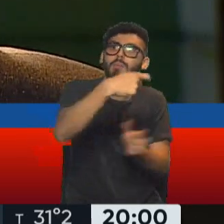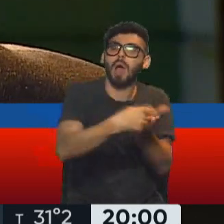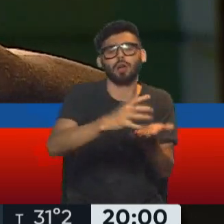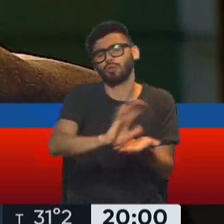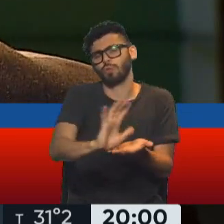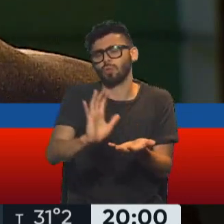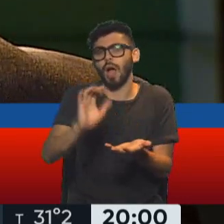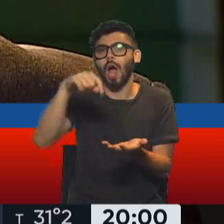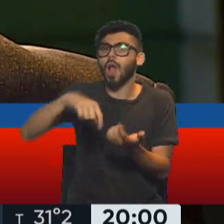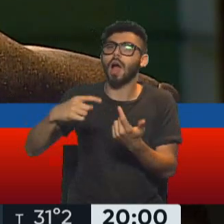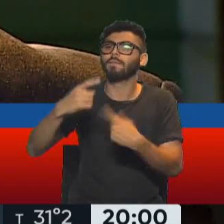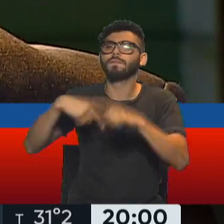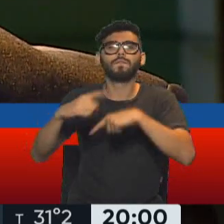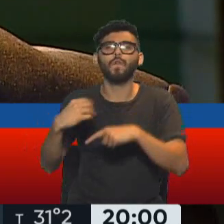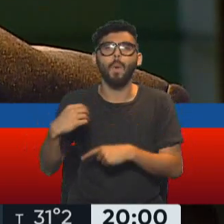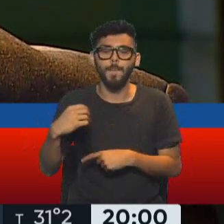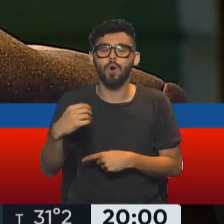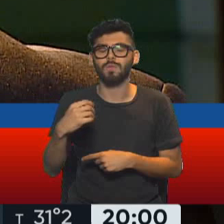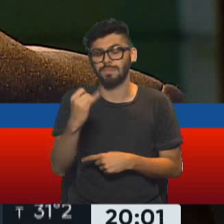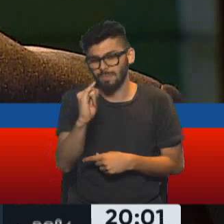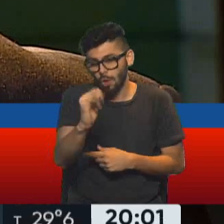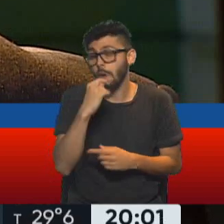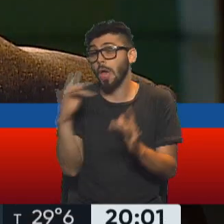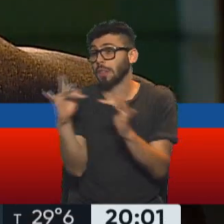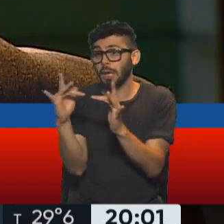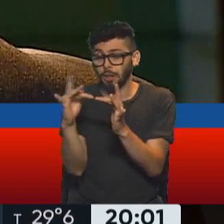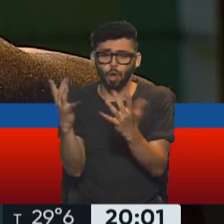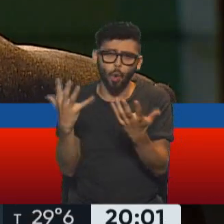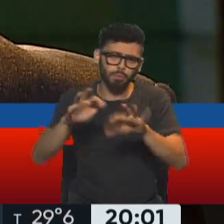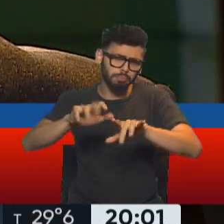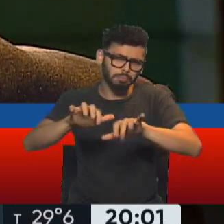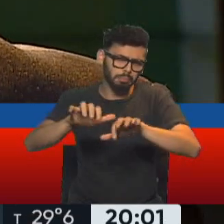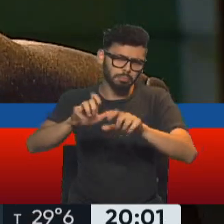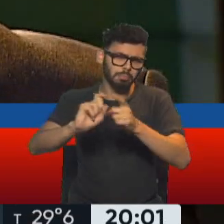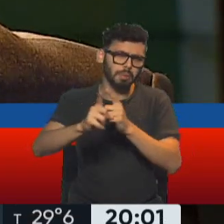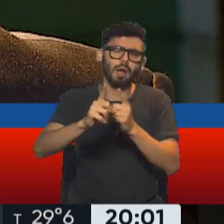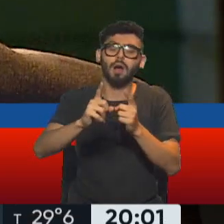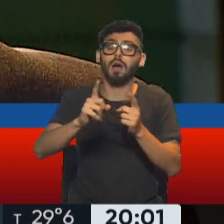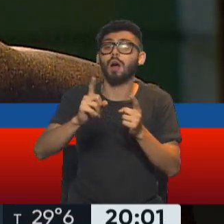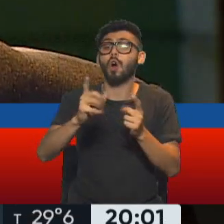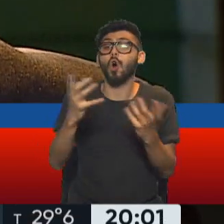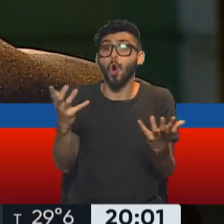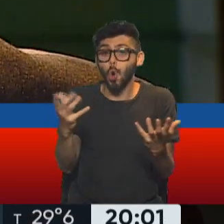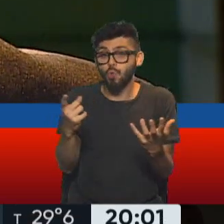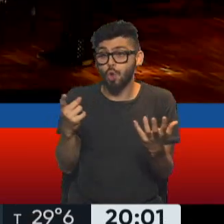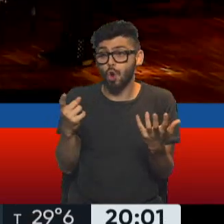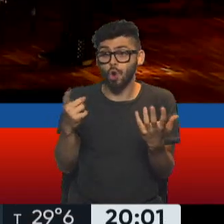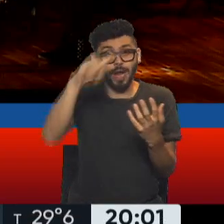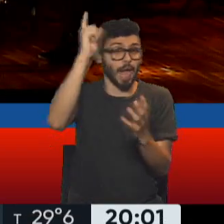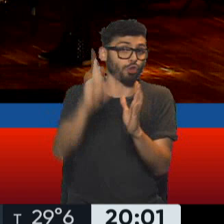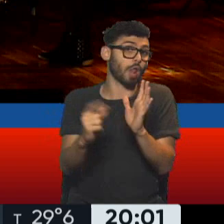a ser se van a poder hacer a través ya te digo de por internet por supuesto online y obviamente van a quedar registrado a nivel nacional